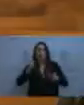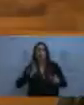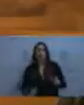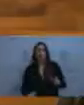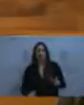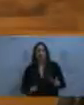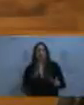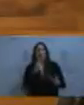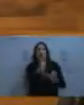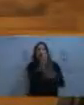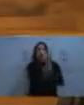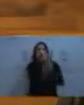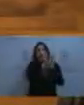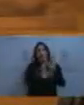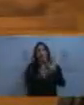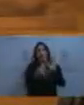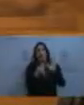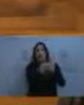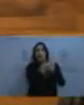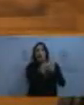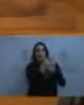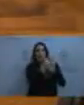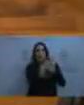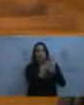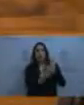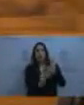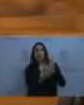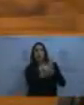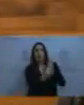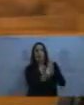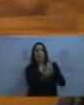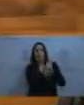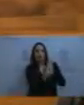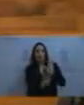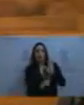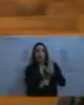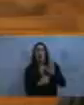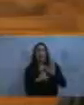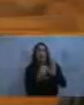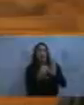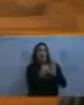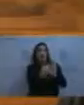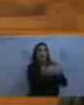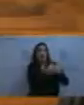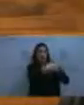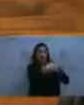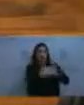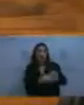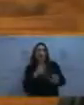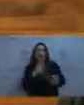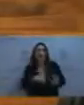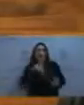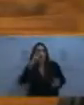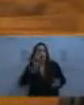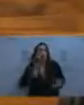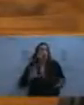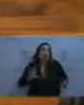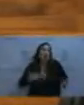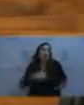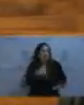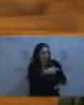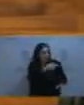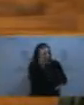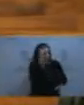una relación con un número, 1, 2, 3, 4, con unas puntuaciones que no se sabe ni a quién corresponden, señora consejera. No sé, a lo mejor puede convencerle